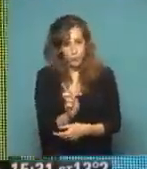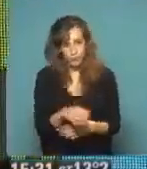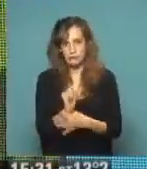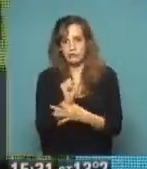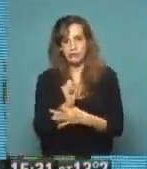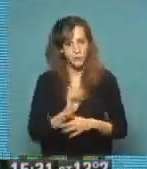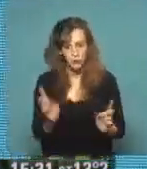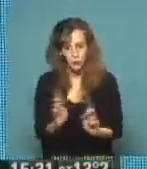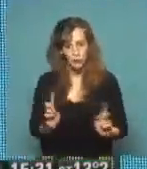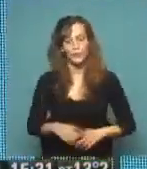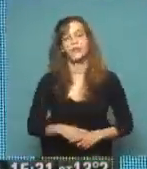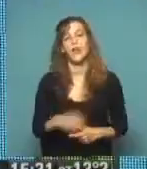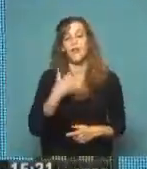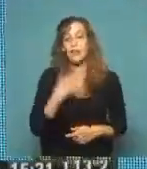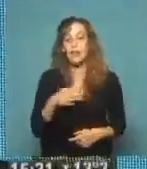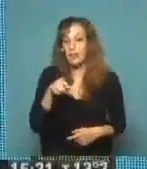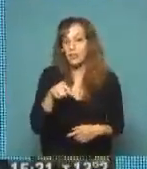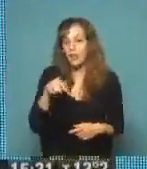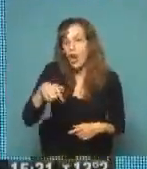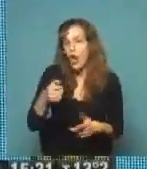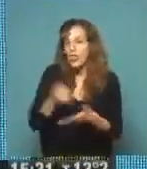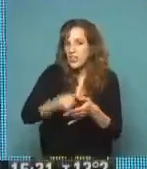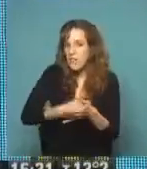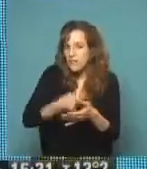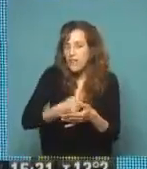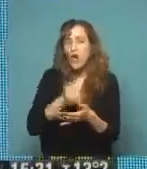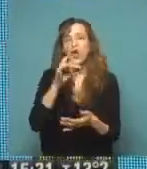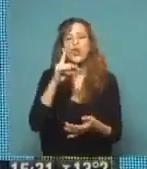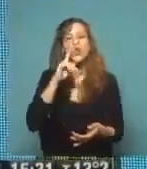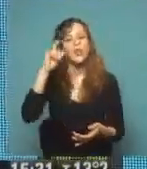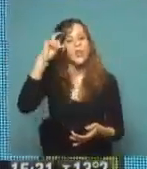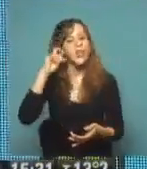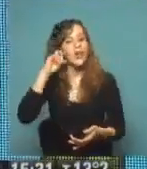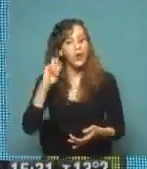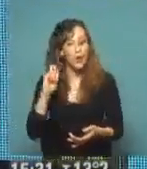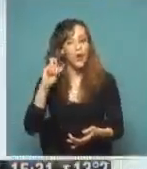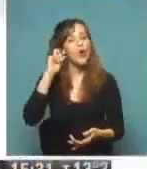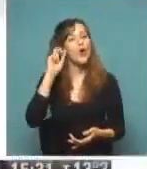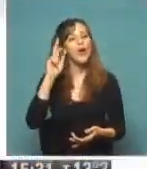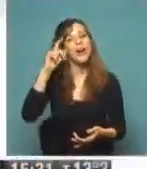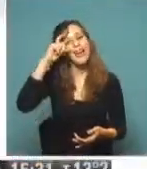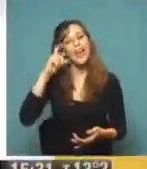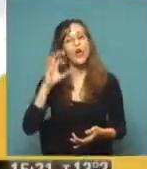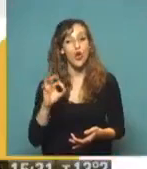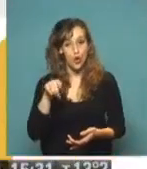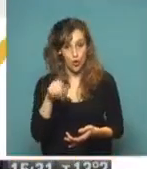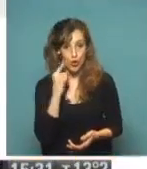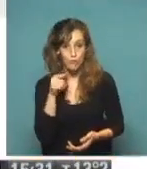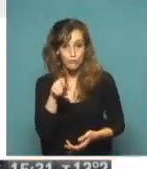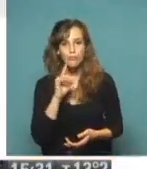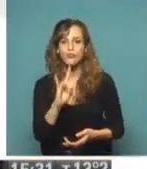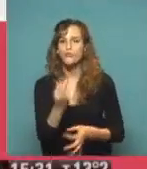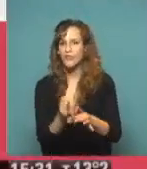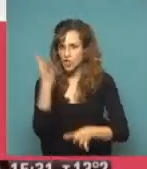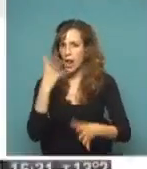No. Esto es todo un desafío lo que tiene. Diego Greco es ilustrador y está con nosotros desde su casa. Y de verdad que es un desafío porque no